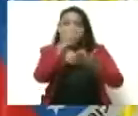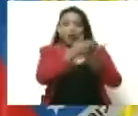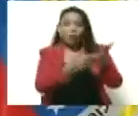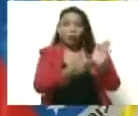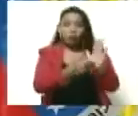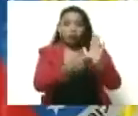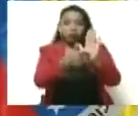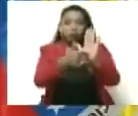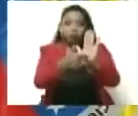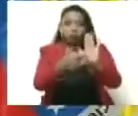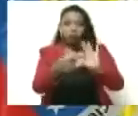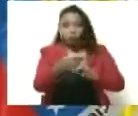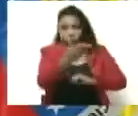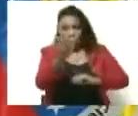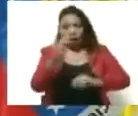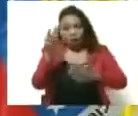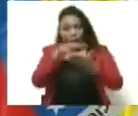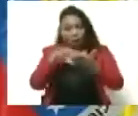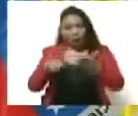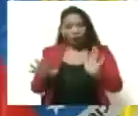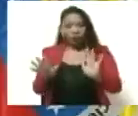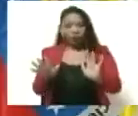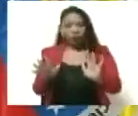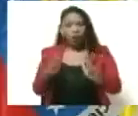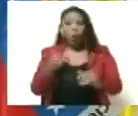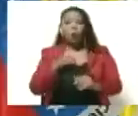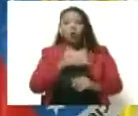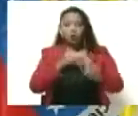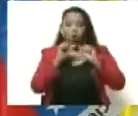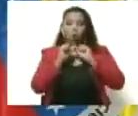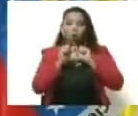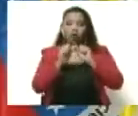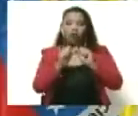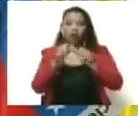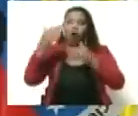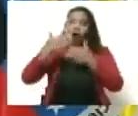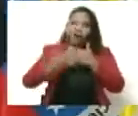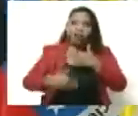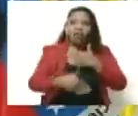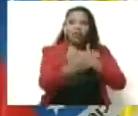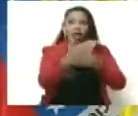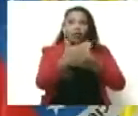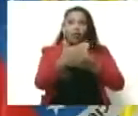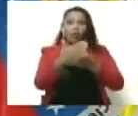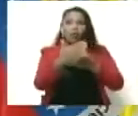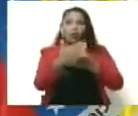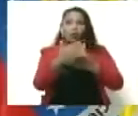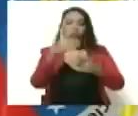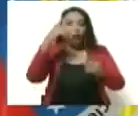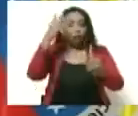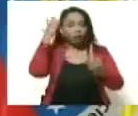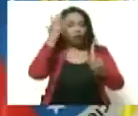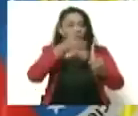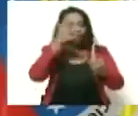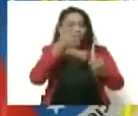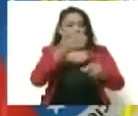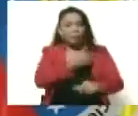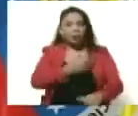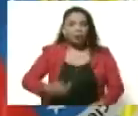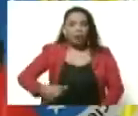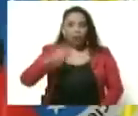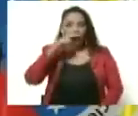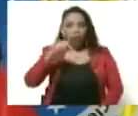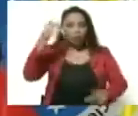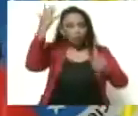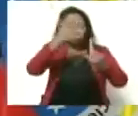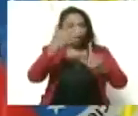allí. Nosotros seguimos avanzando por órdenes precisas de nuestro presidente Nicolás Maduro